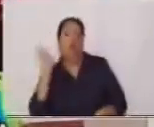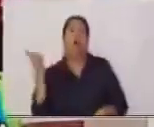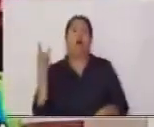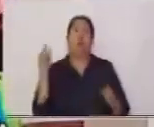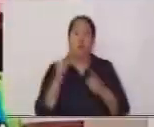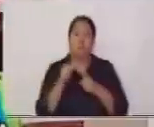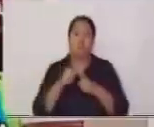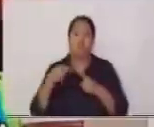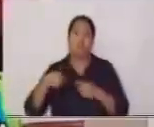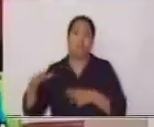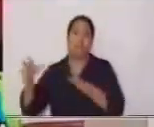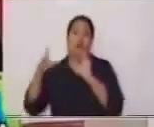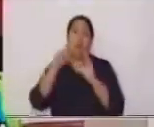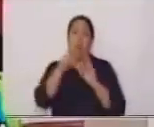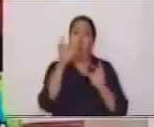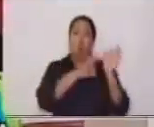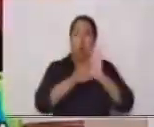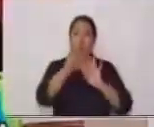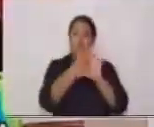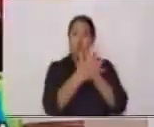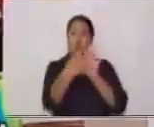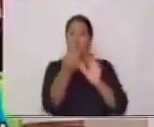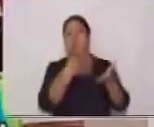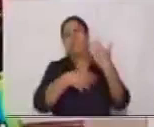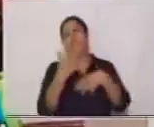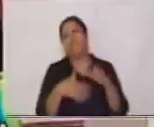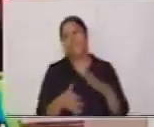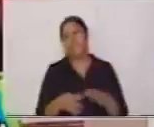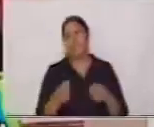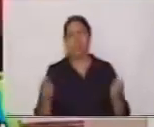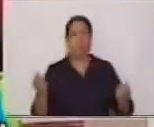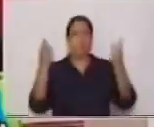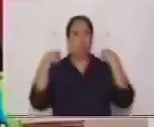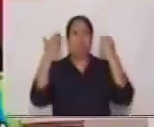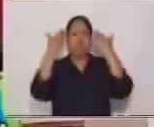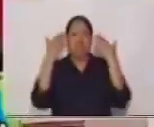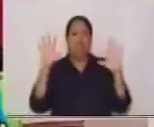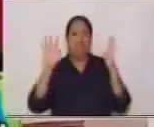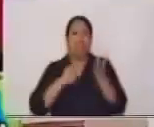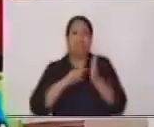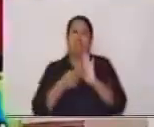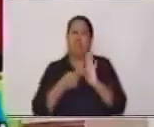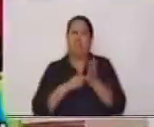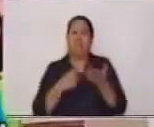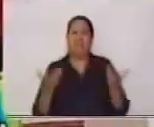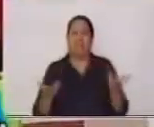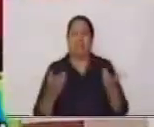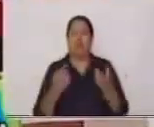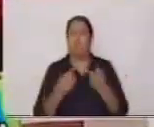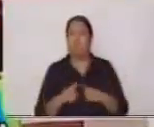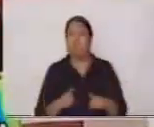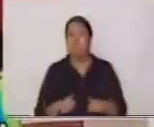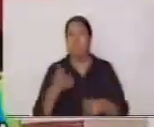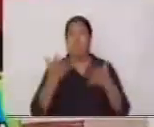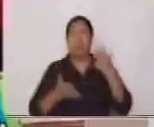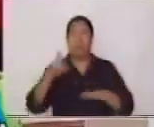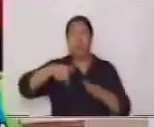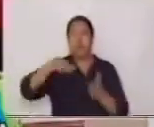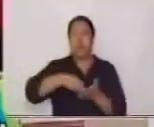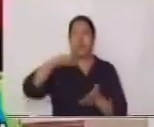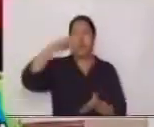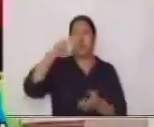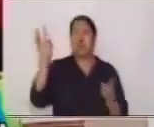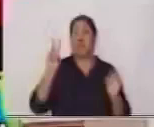Y esas palabras desconozca el significado. Tal vez esa expresión es inadecuada en nuestro país, pero las